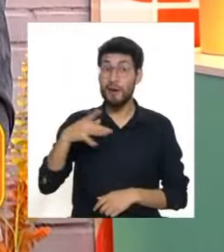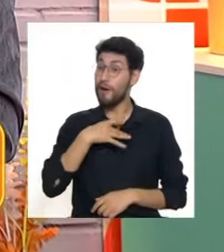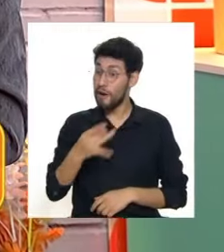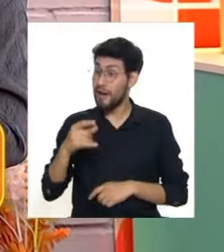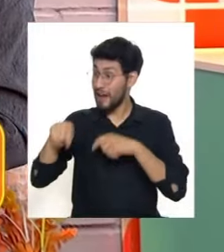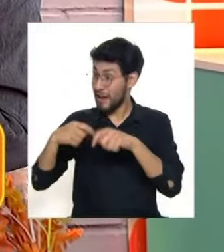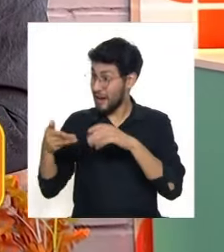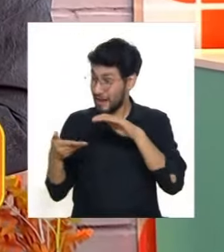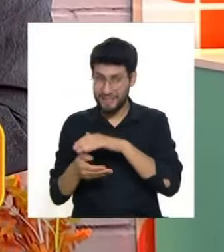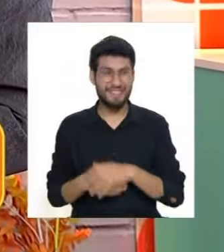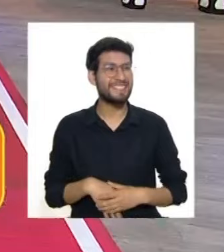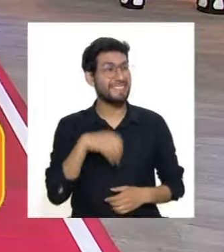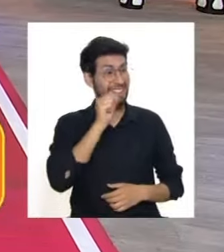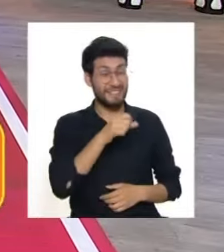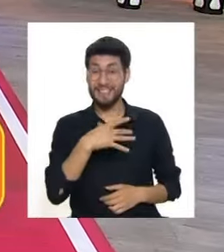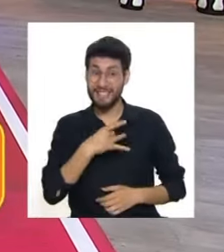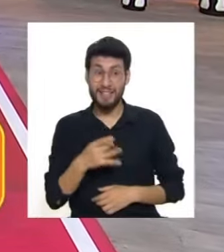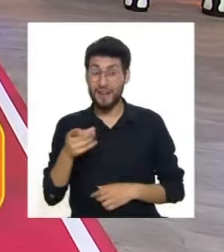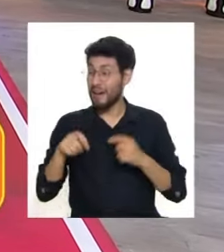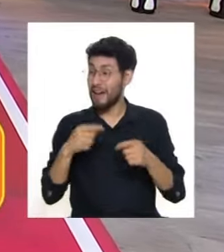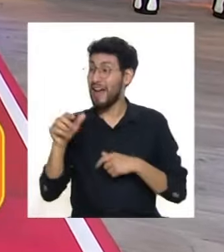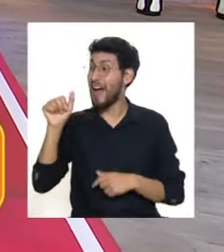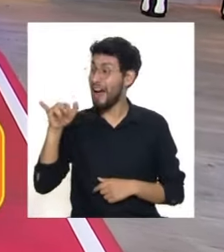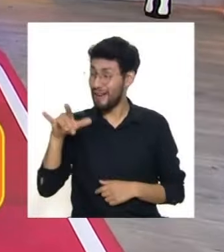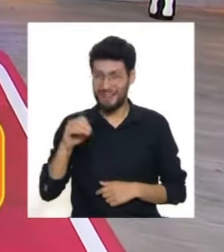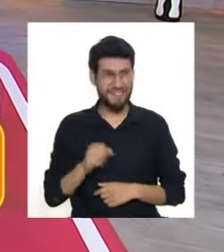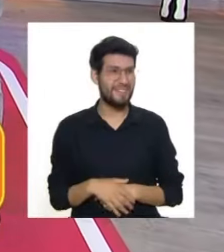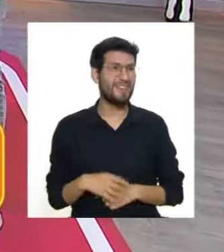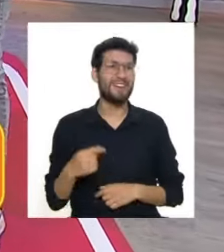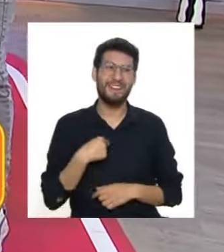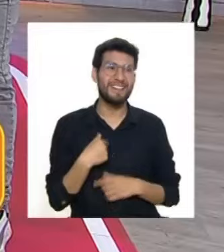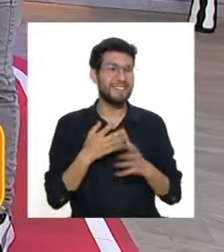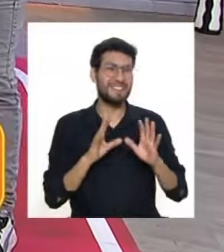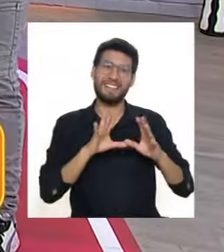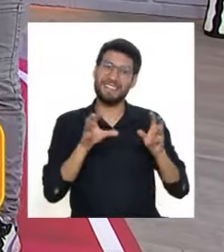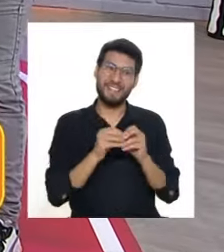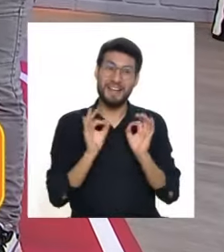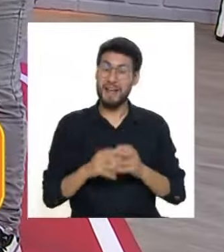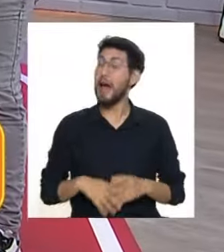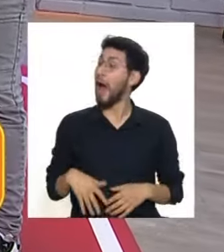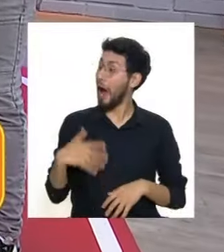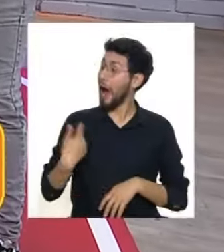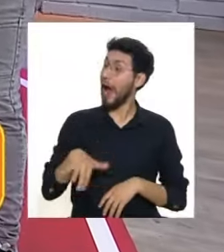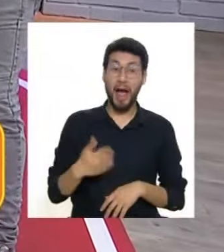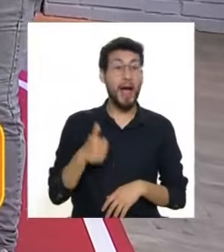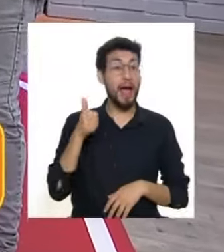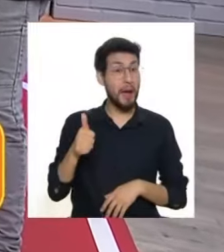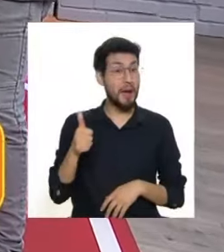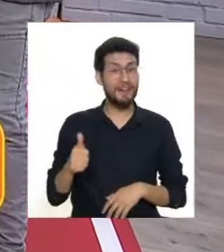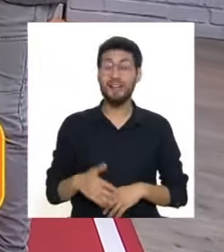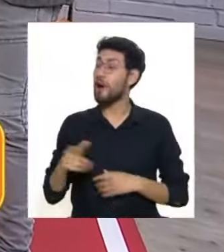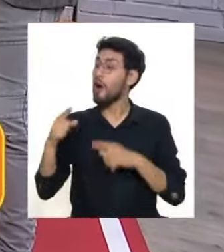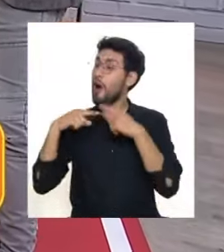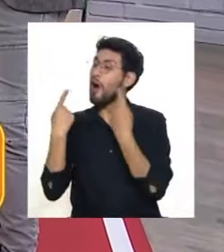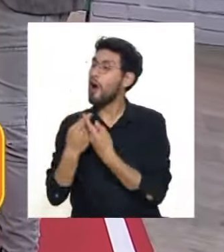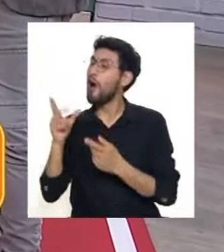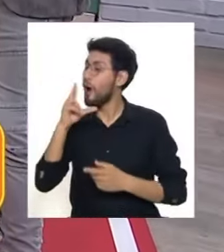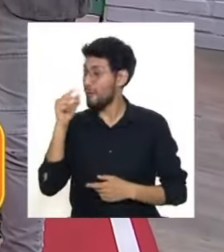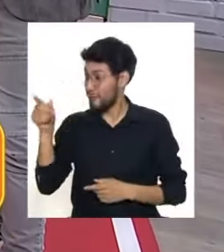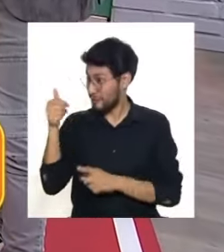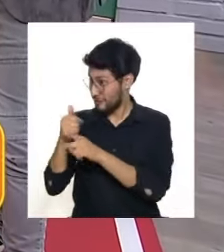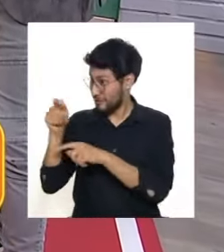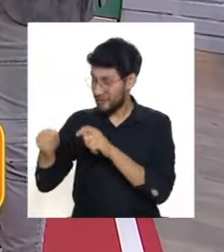la repostería? Sí. ¿Sí? ¿Te gusta hacer alfajores? Todo el estete. Ah, sí, muy bien. ¿Y la torta de chocolate